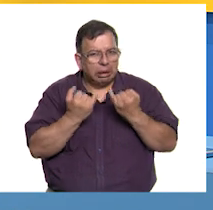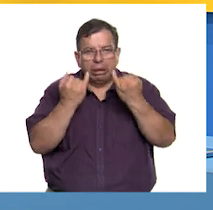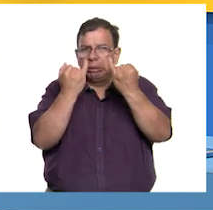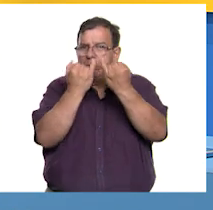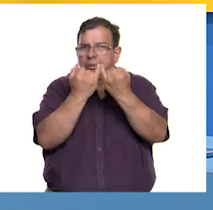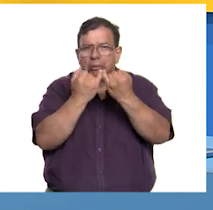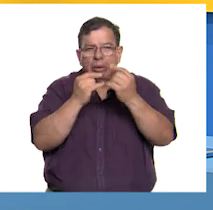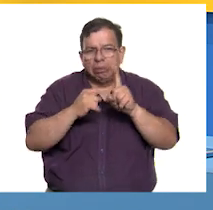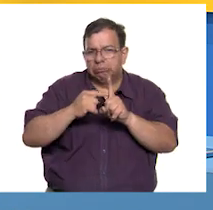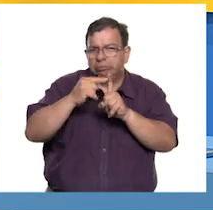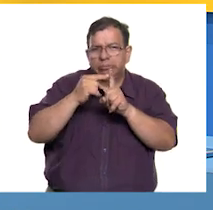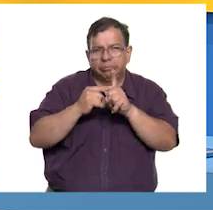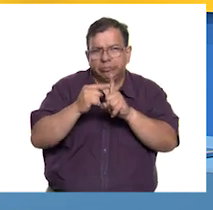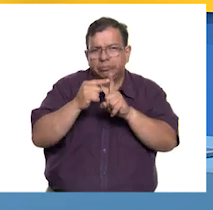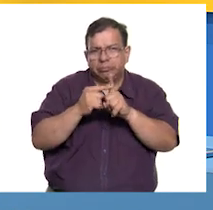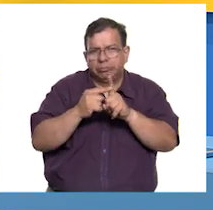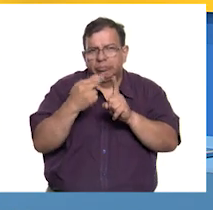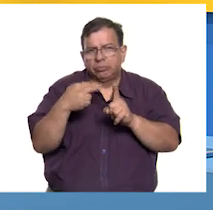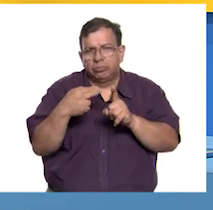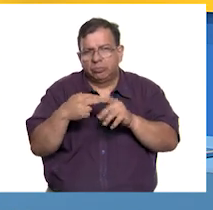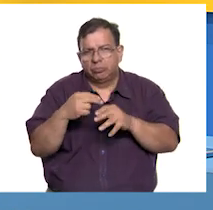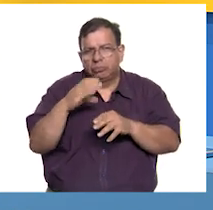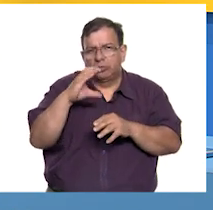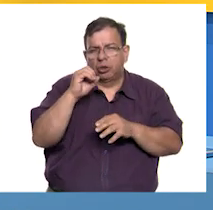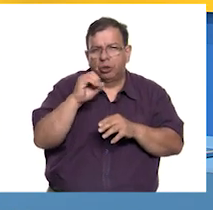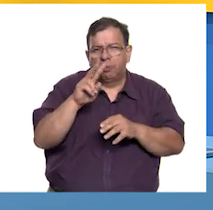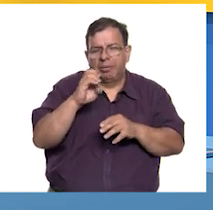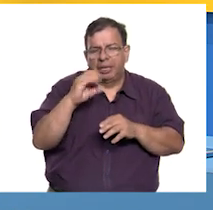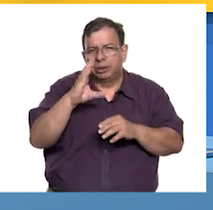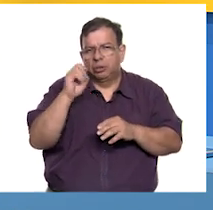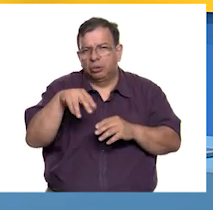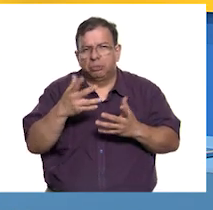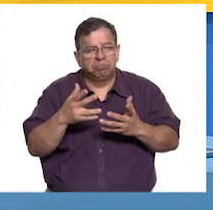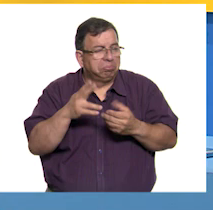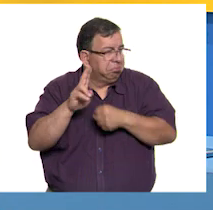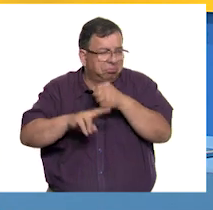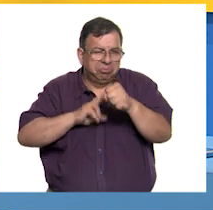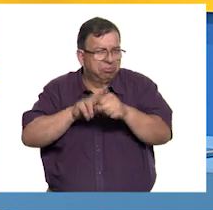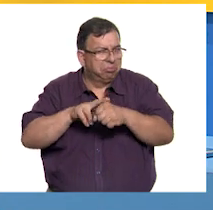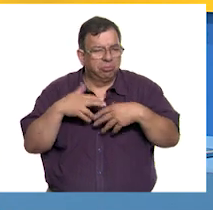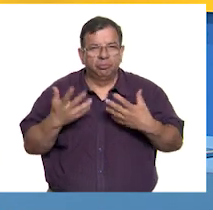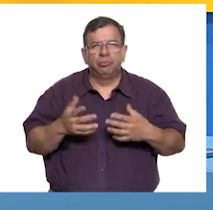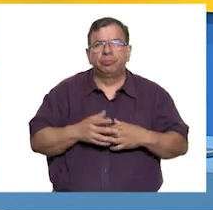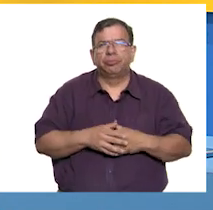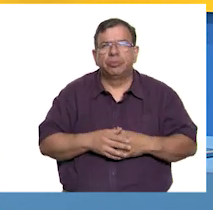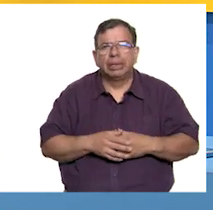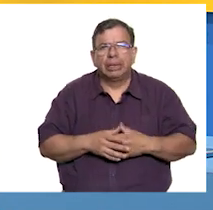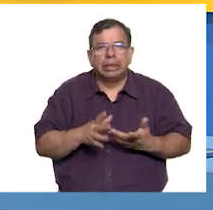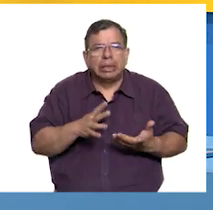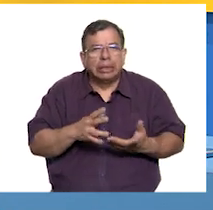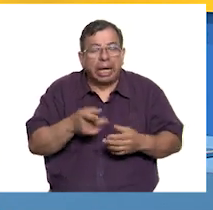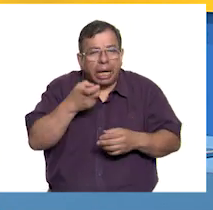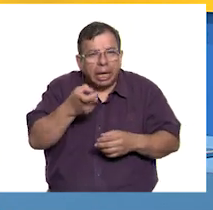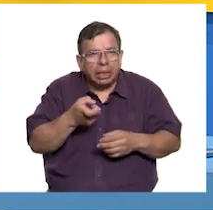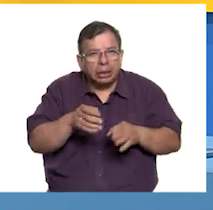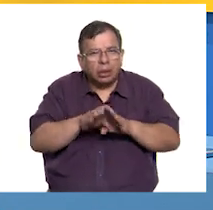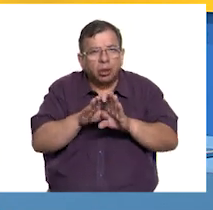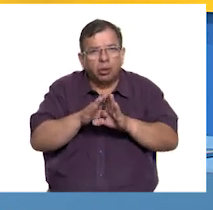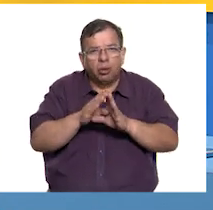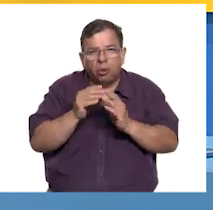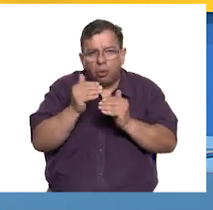temperatura del fluido, se le denomina convección natural y es responsable de la